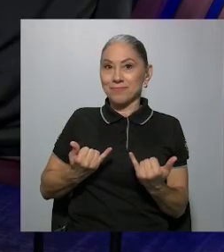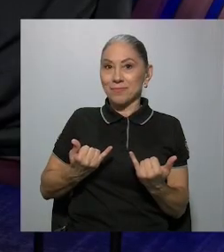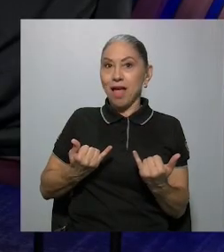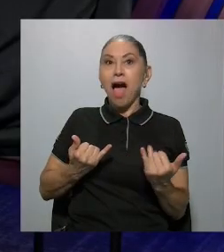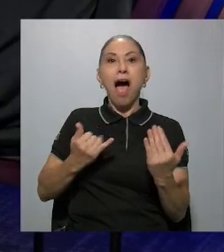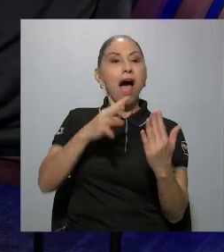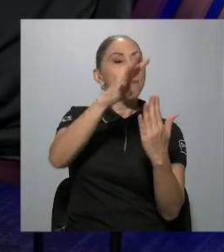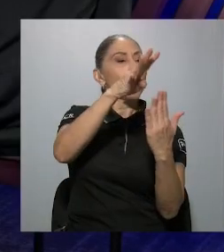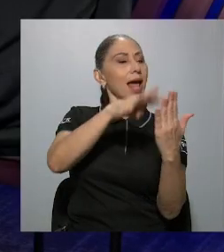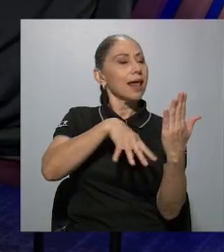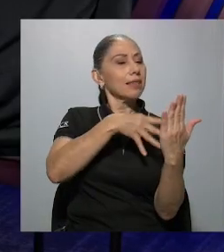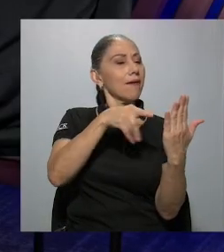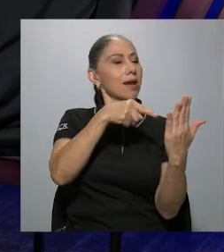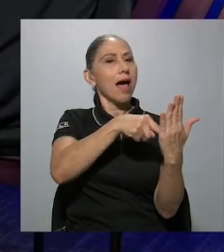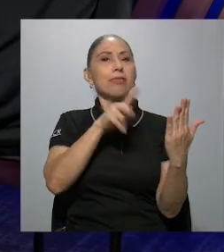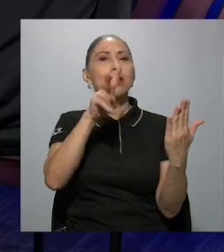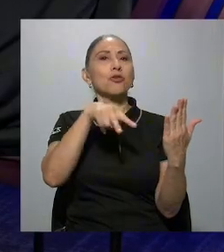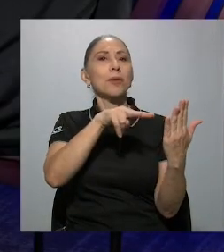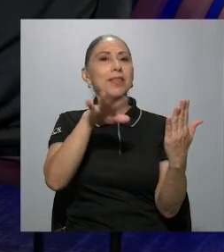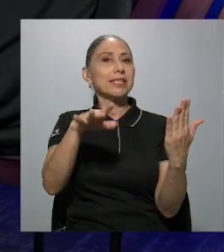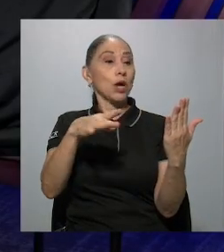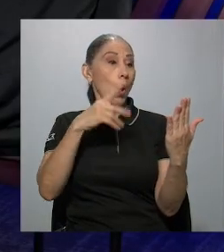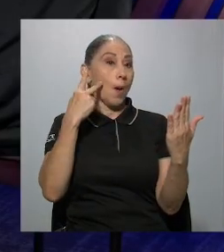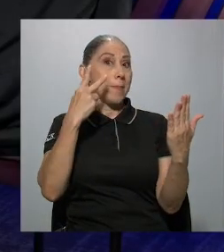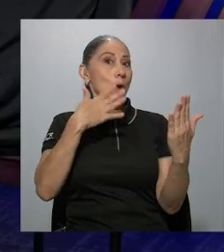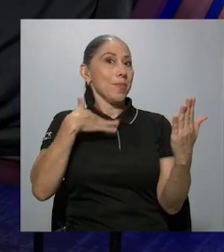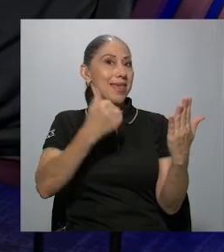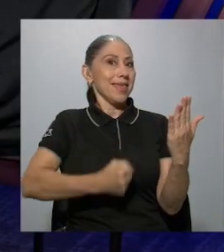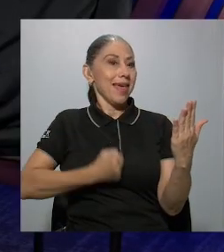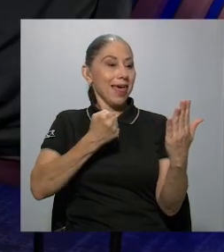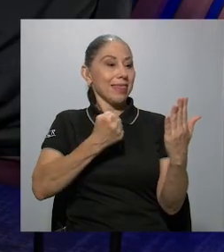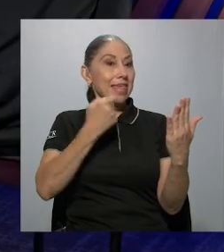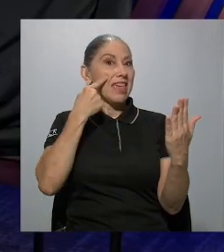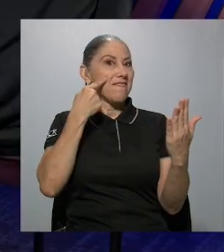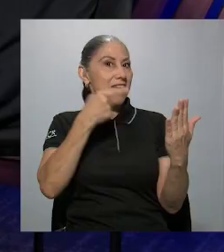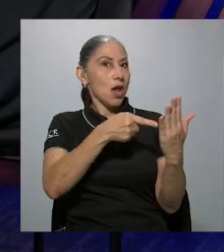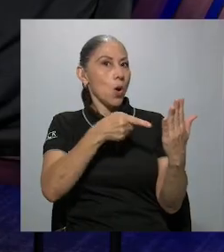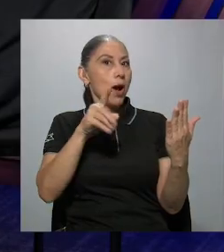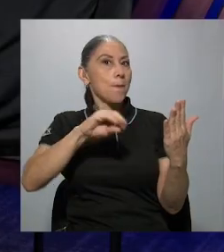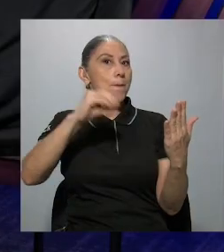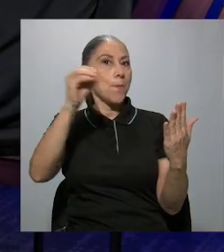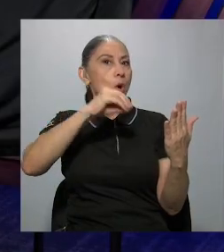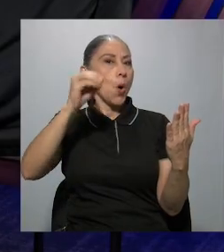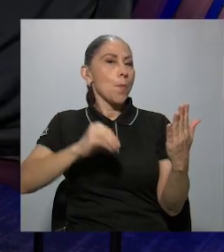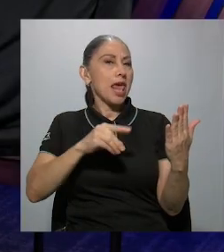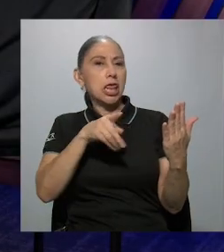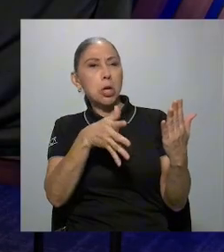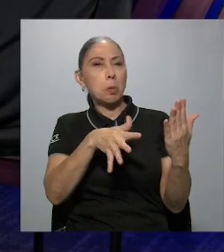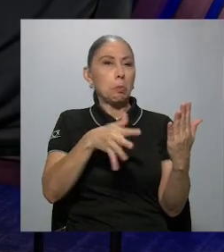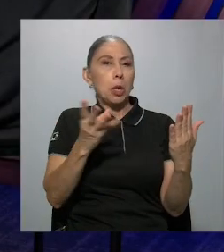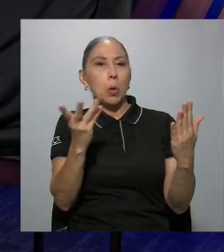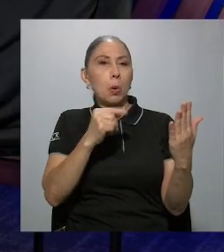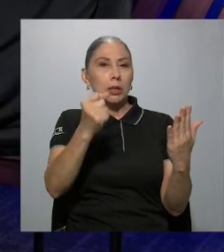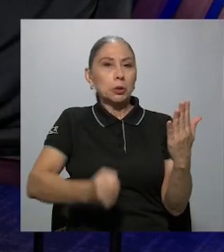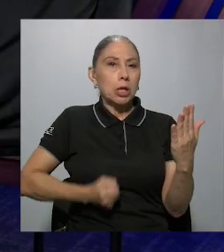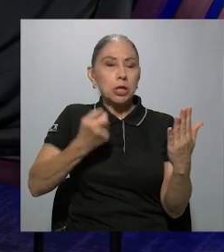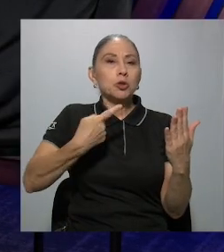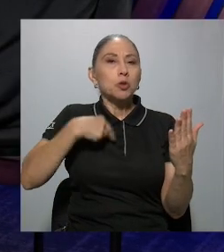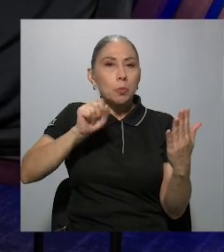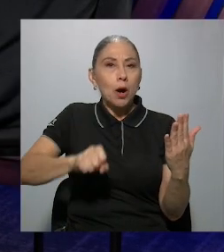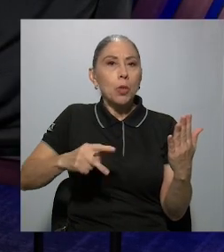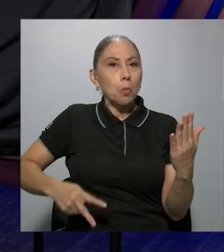la tabla del 2025 y veo esa edad y veo cuántos años en promedio podría yo sobrevivir.